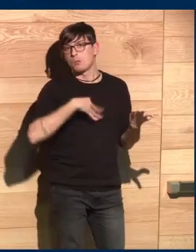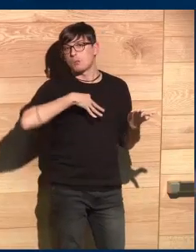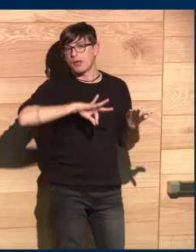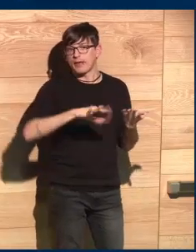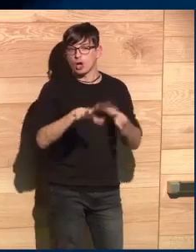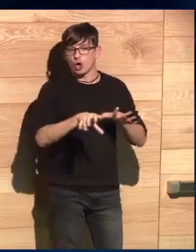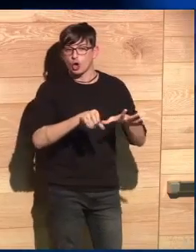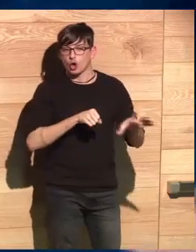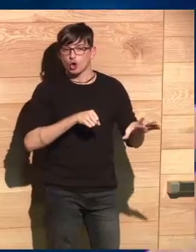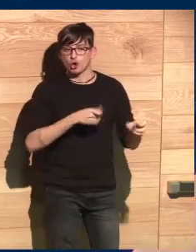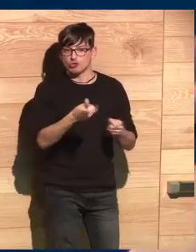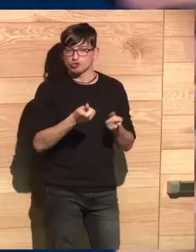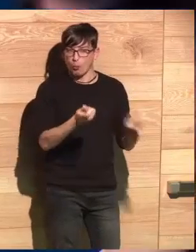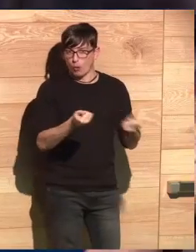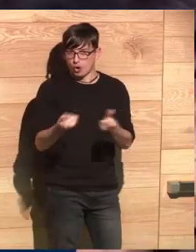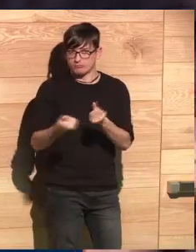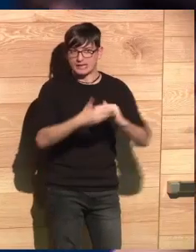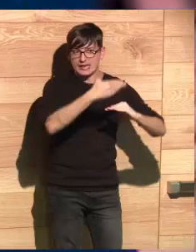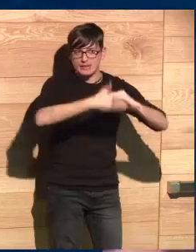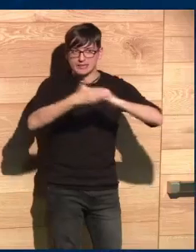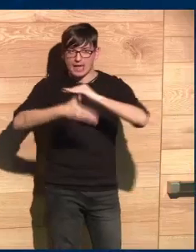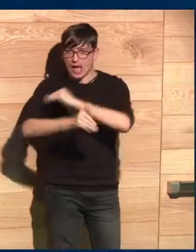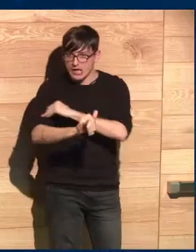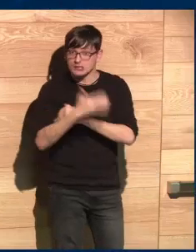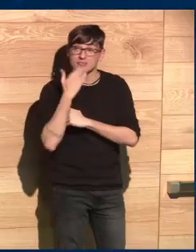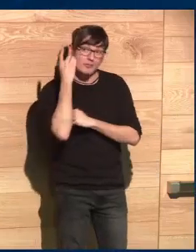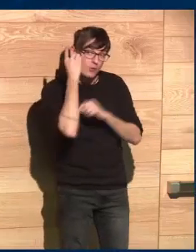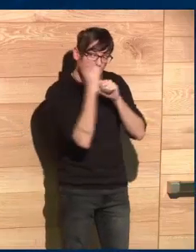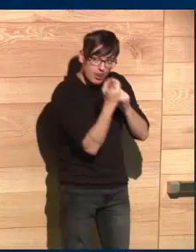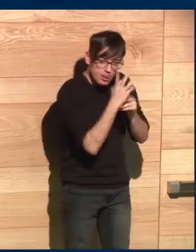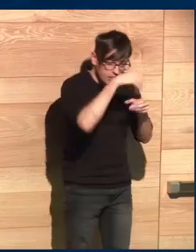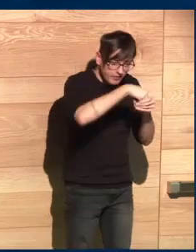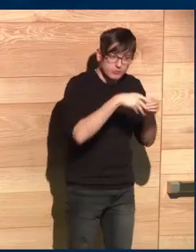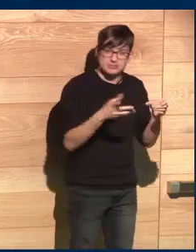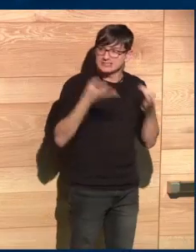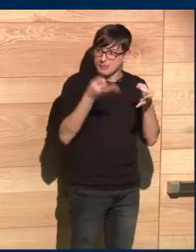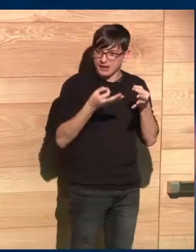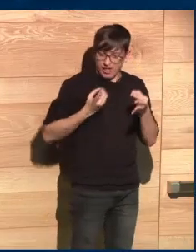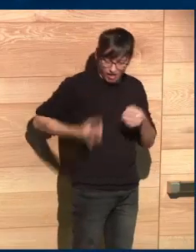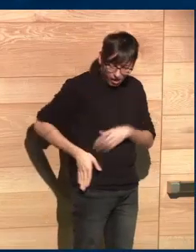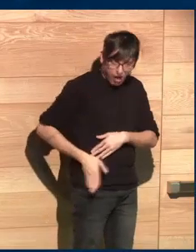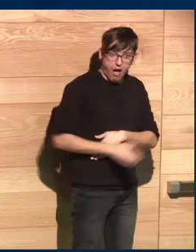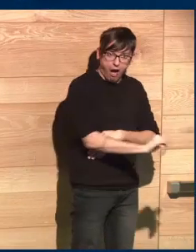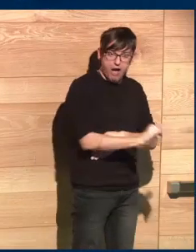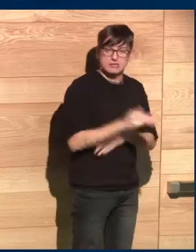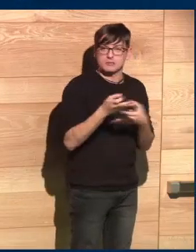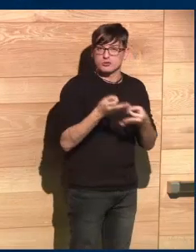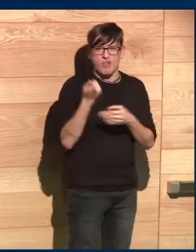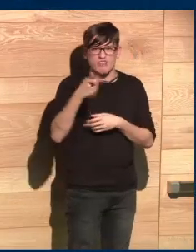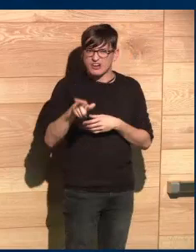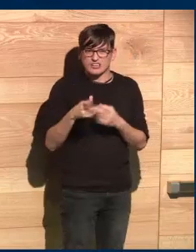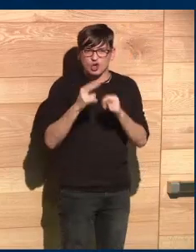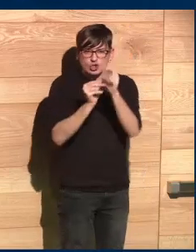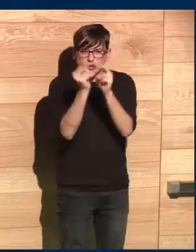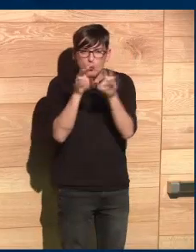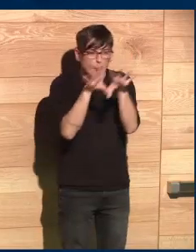si metes Second Life en esto, que lo llevas alrededor, que lo llevas siempre contigo. Entonces, lo que Marta dice, no necesitamos